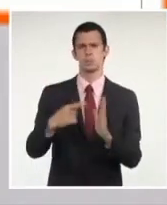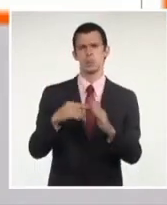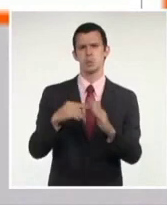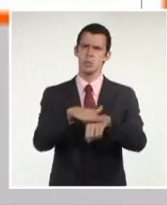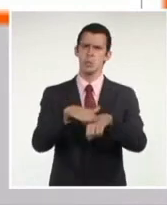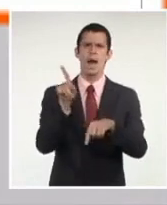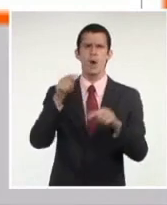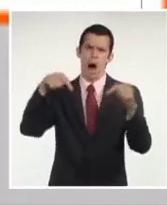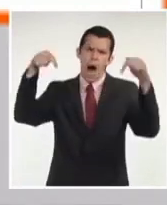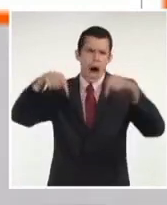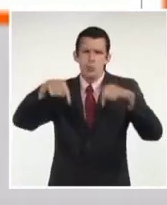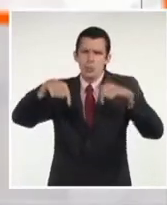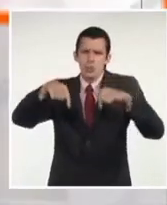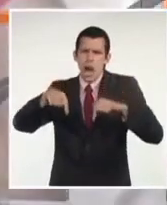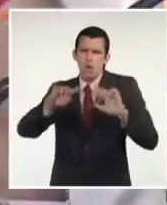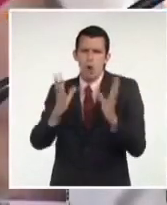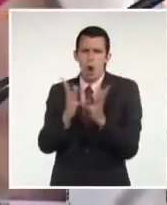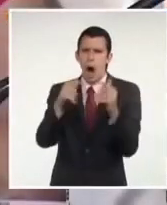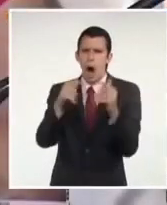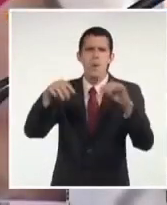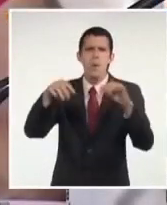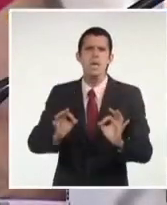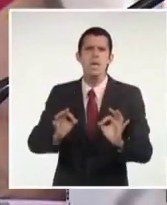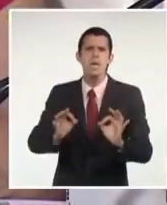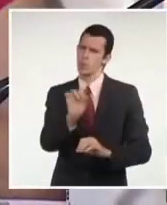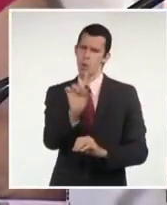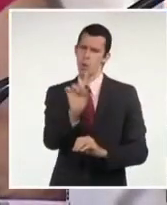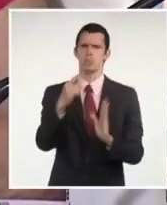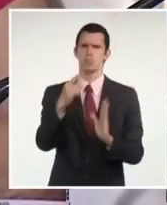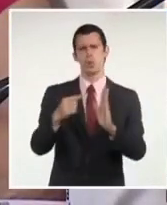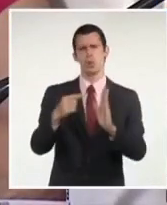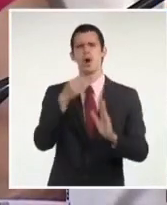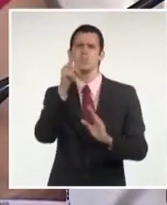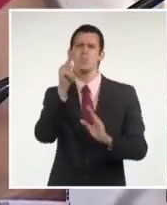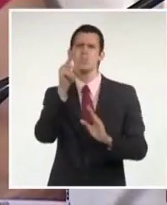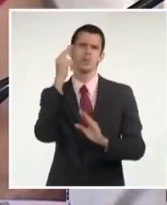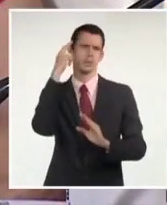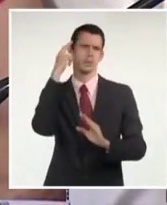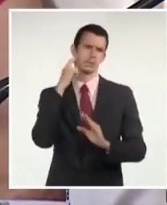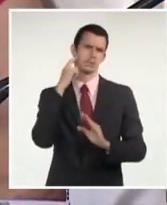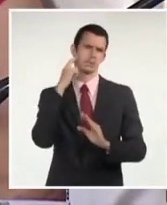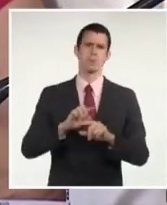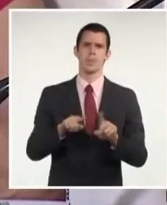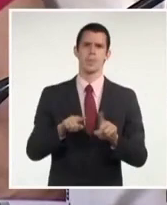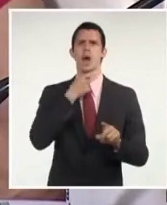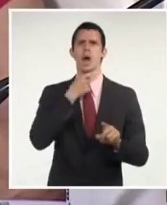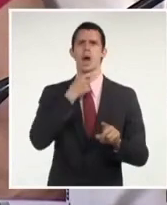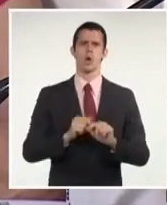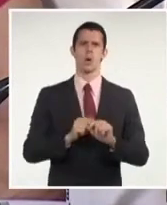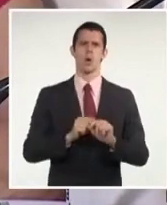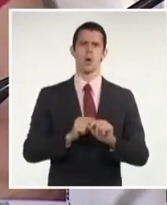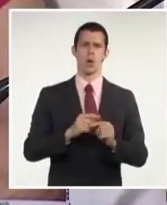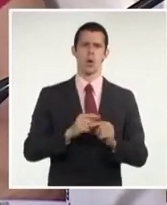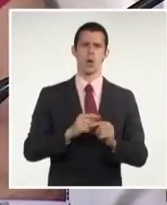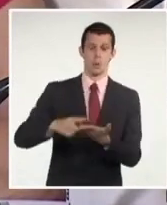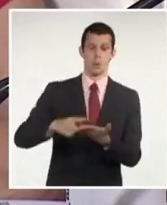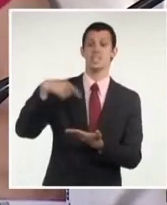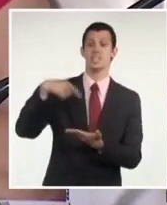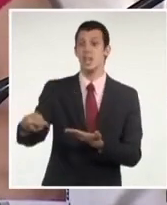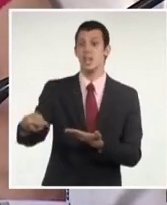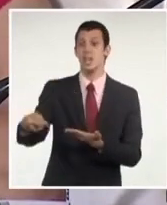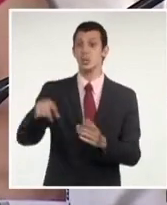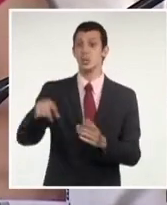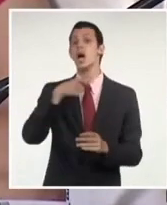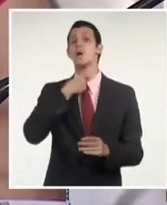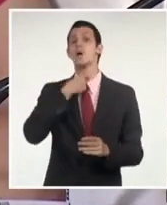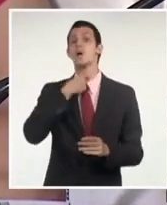que en las muestras procesadas entre el 1 y el 7 de julio, que provienen de Holguín, Villa Clara y Matanzas,